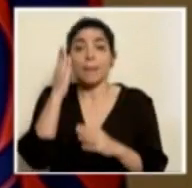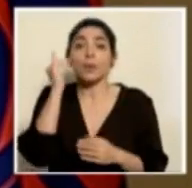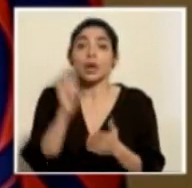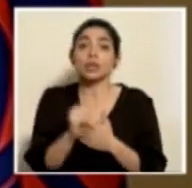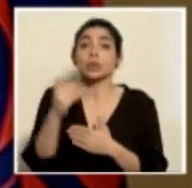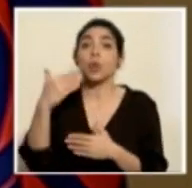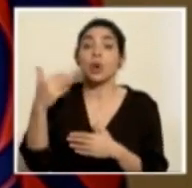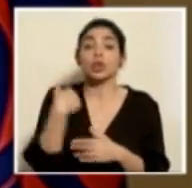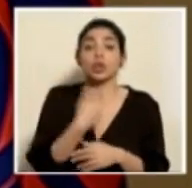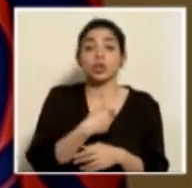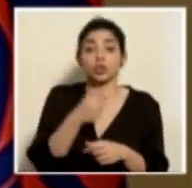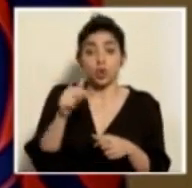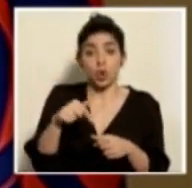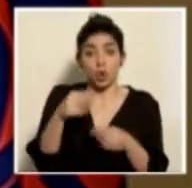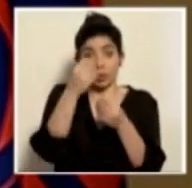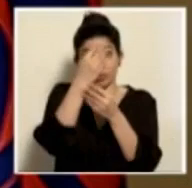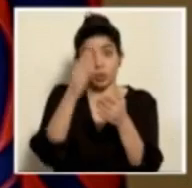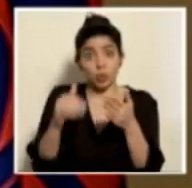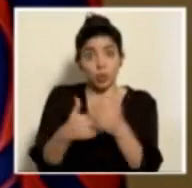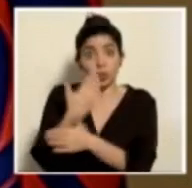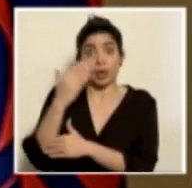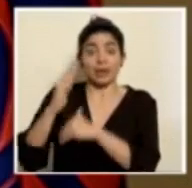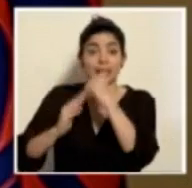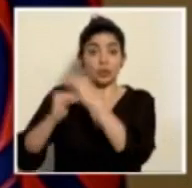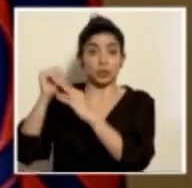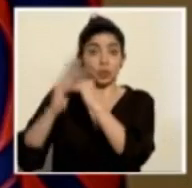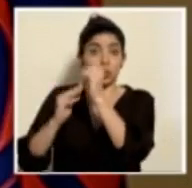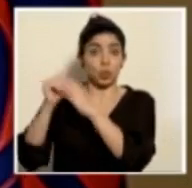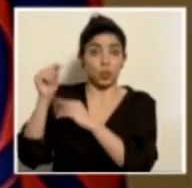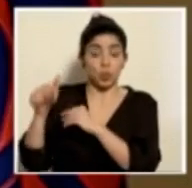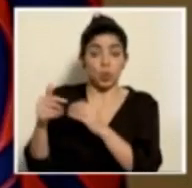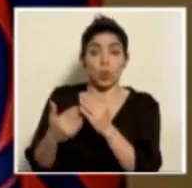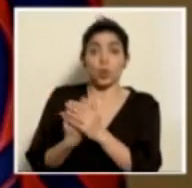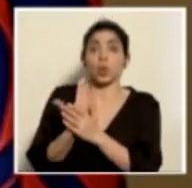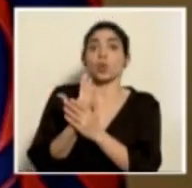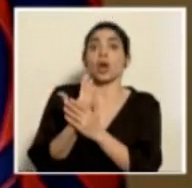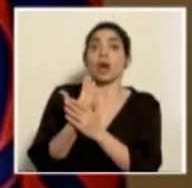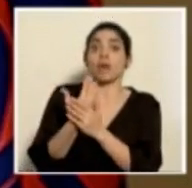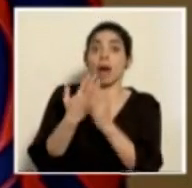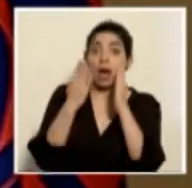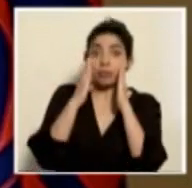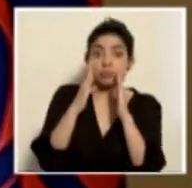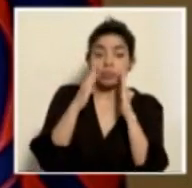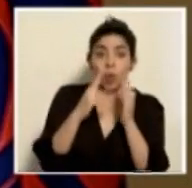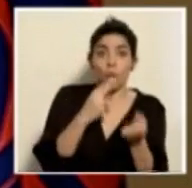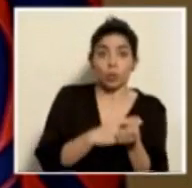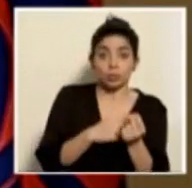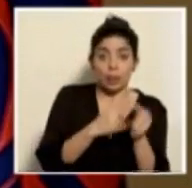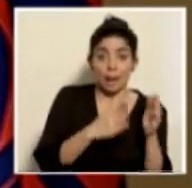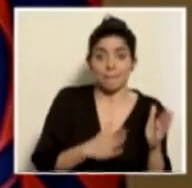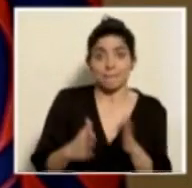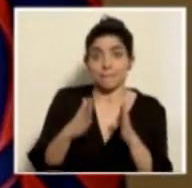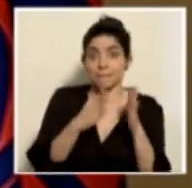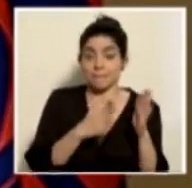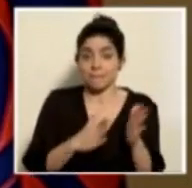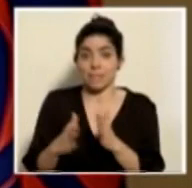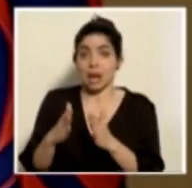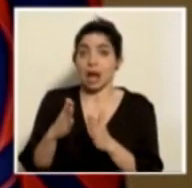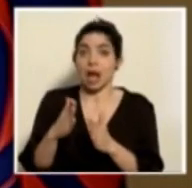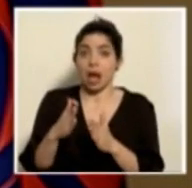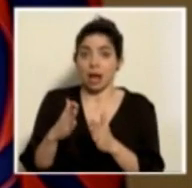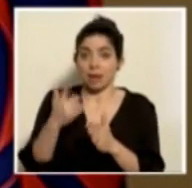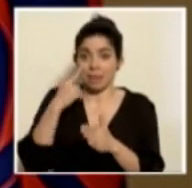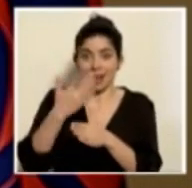cuando anunciamos hoy esta nueva infraestructura, la nueva capacidad hospitalaria que estamos proyectando con